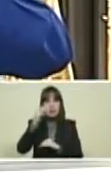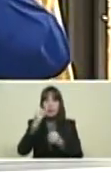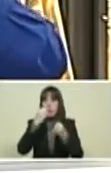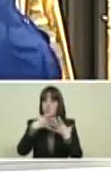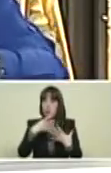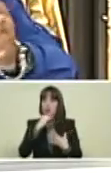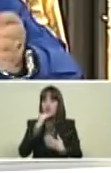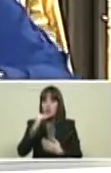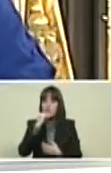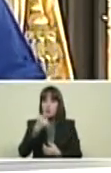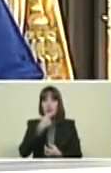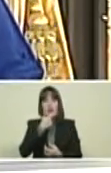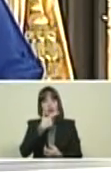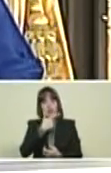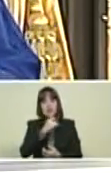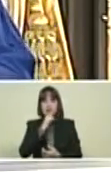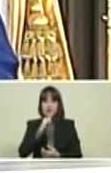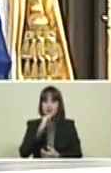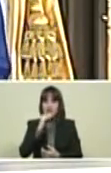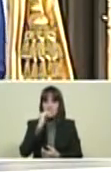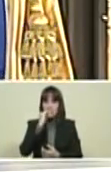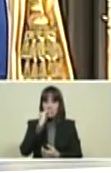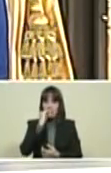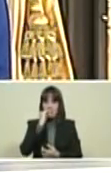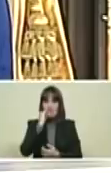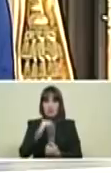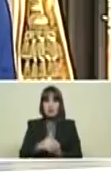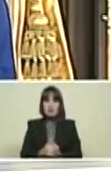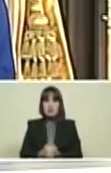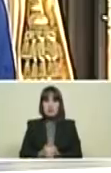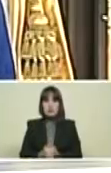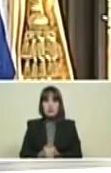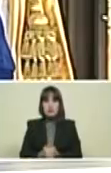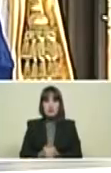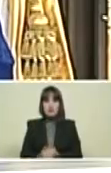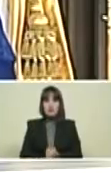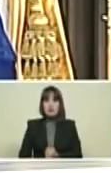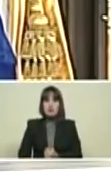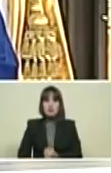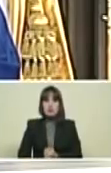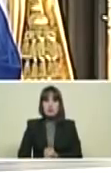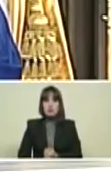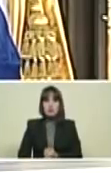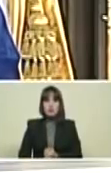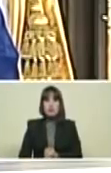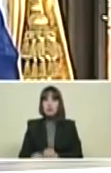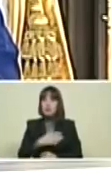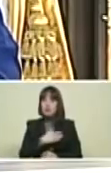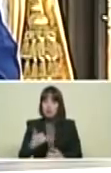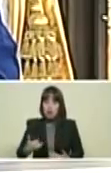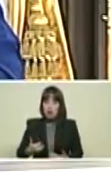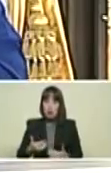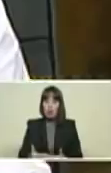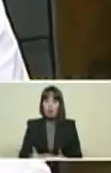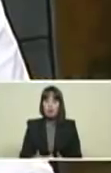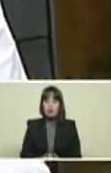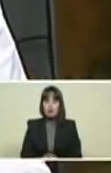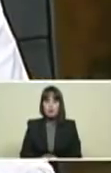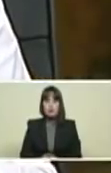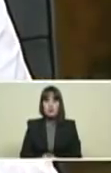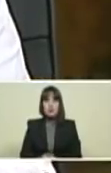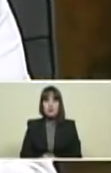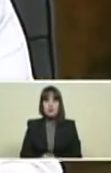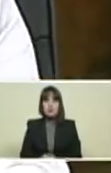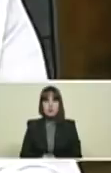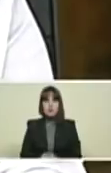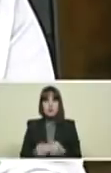¡Ah, bonita noticia! Y yo quiero pronto, vicepresidente ejecutivo, le encargo a usted, consigan en todos